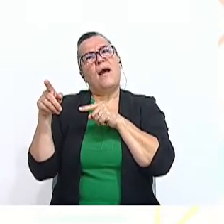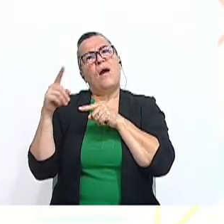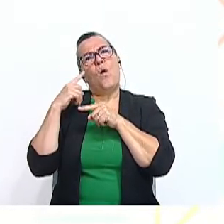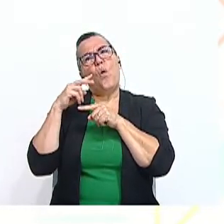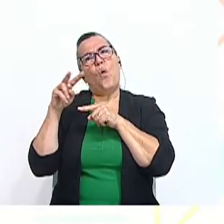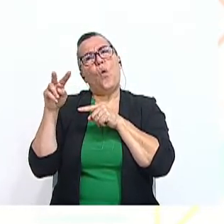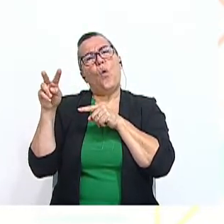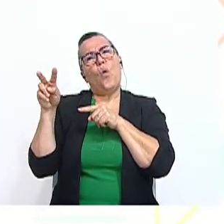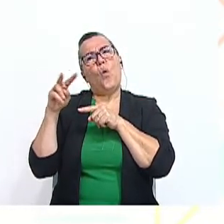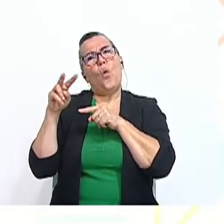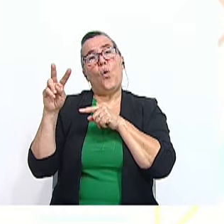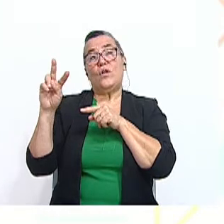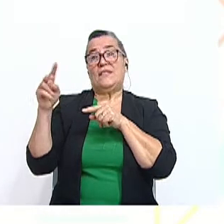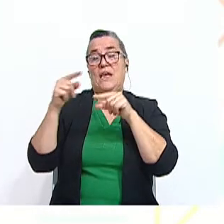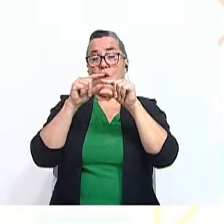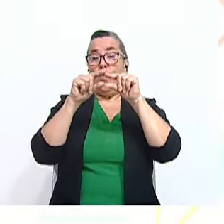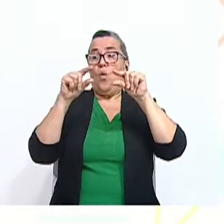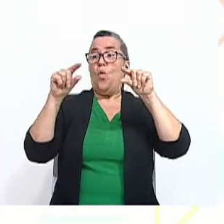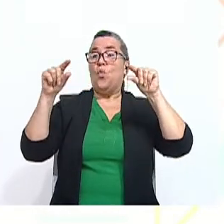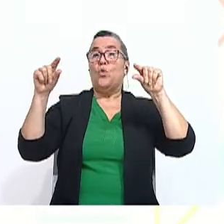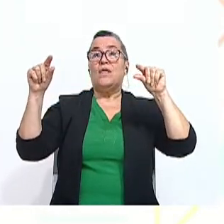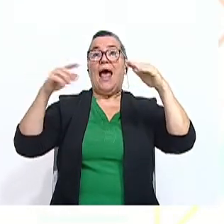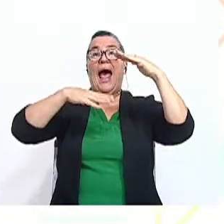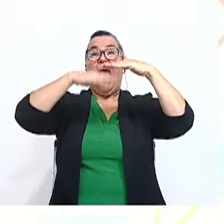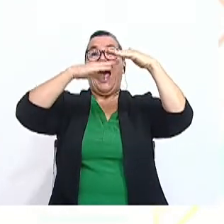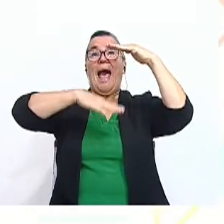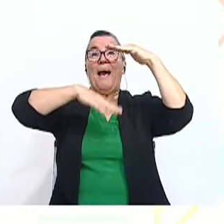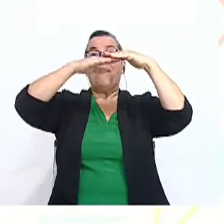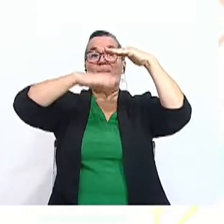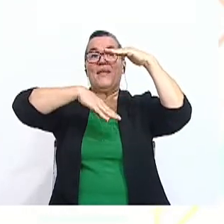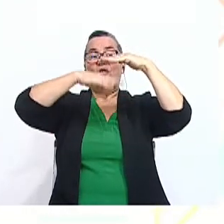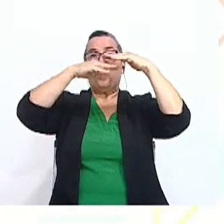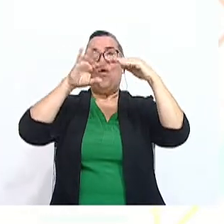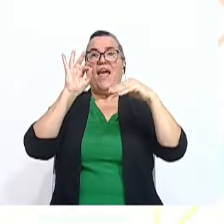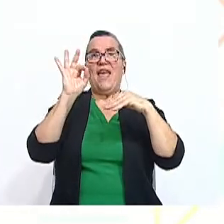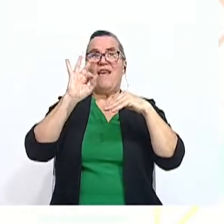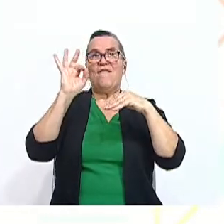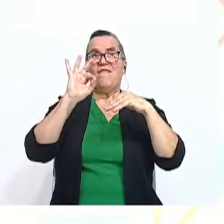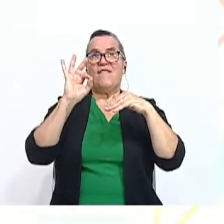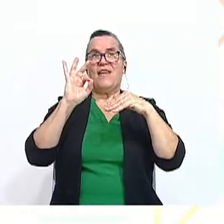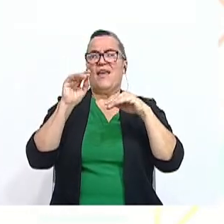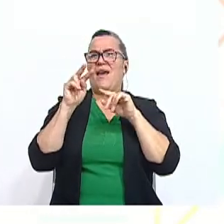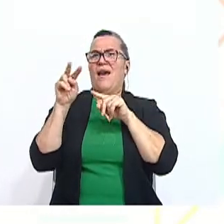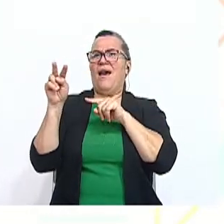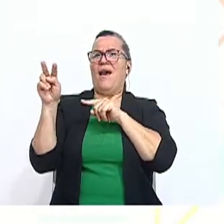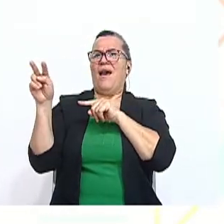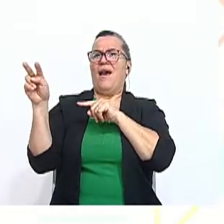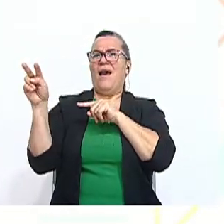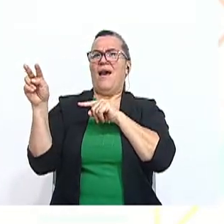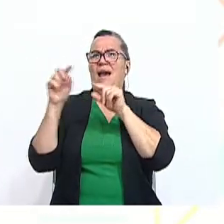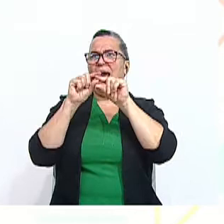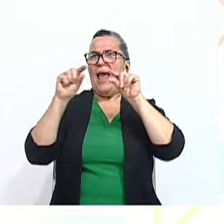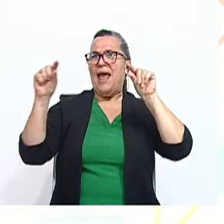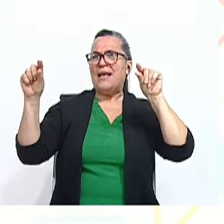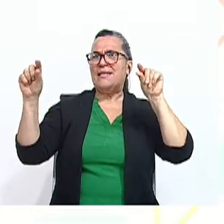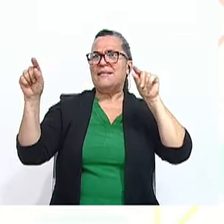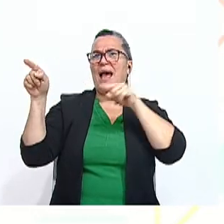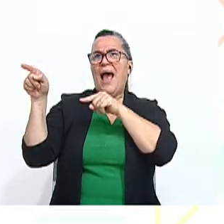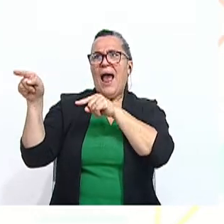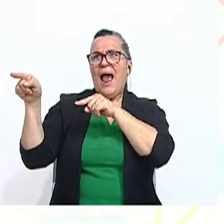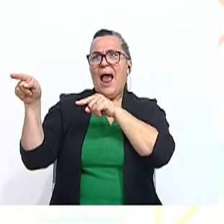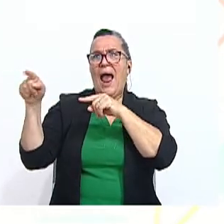Observe que la segunda fila es el ámbito de F. Entonces, toda esta fila representa el ámbito de